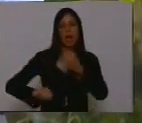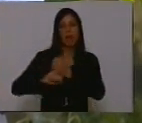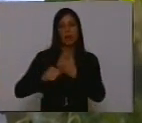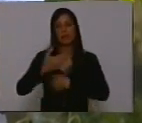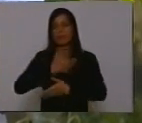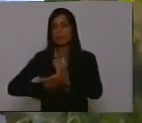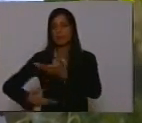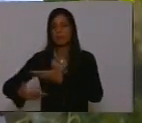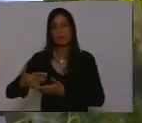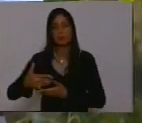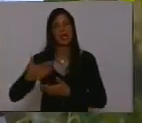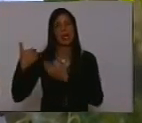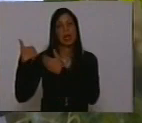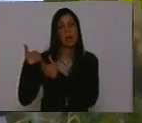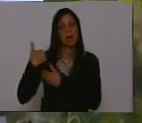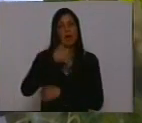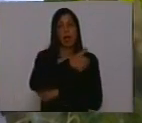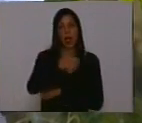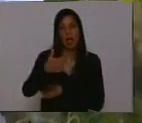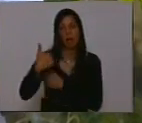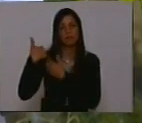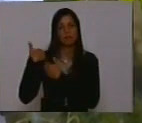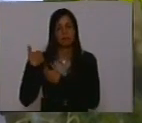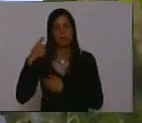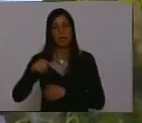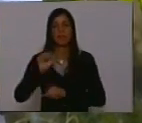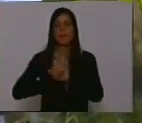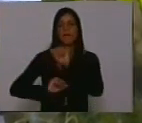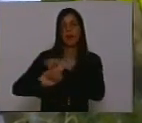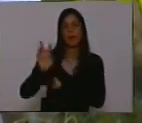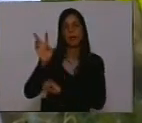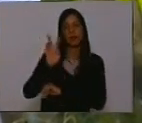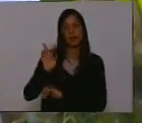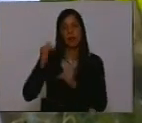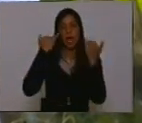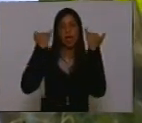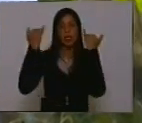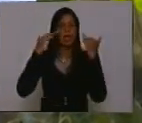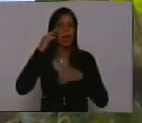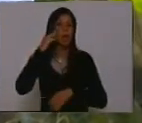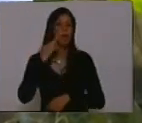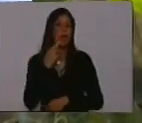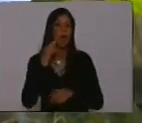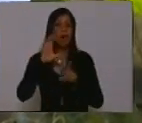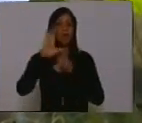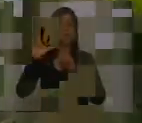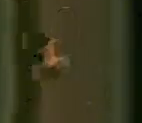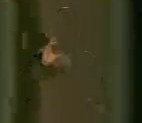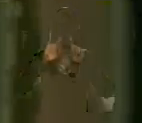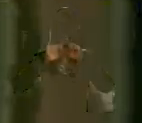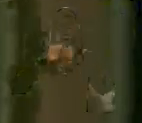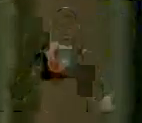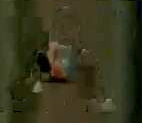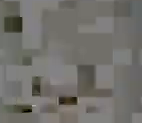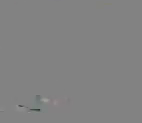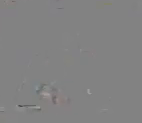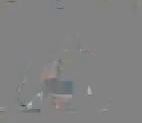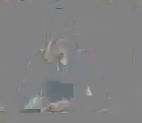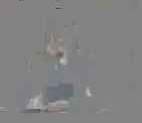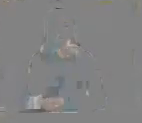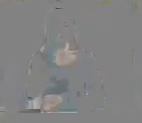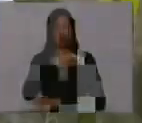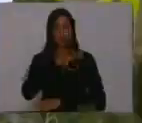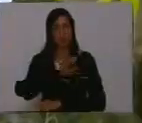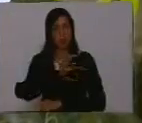corresponsabilidad, defensa de la patria, ideales bolivarianos, pluriculturalidad y bienestar social del